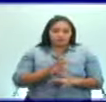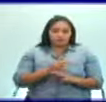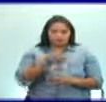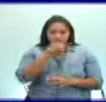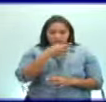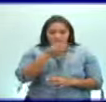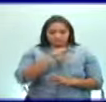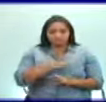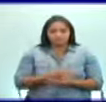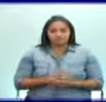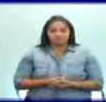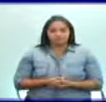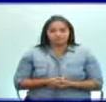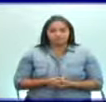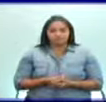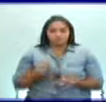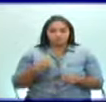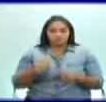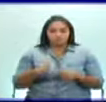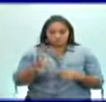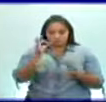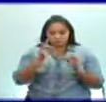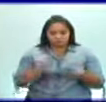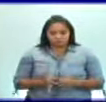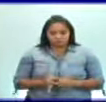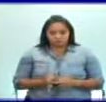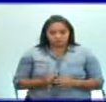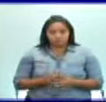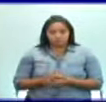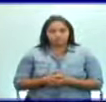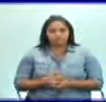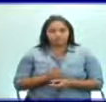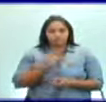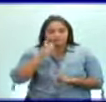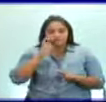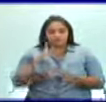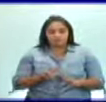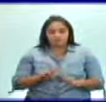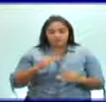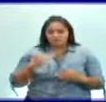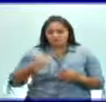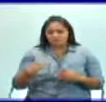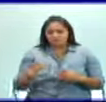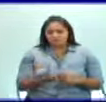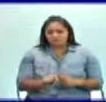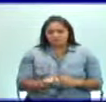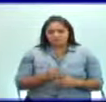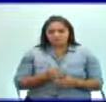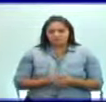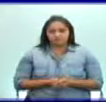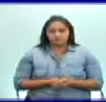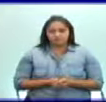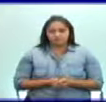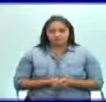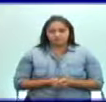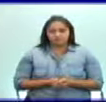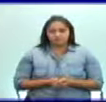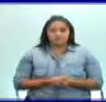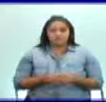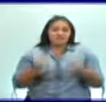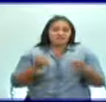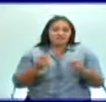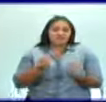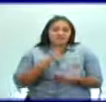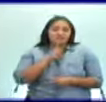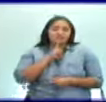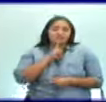Otra aplicación real, aplicada muy al contexto de la vida diaria, cuando a una cantidad de agua se le agrega cierta